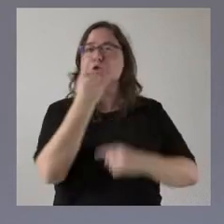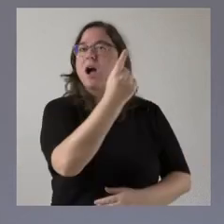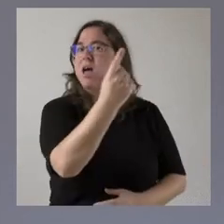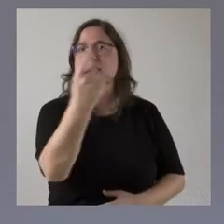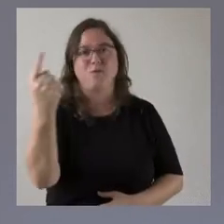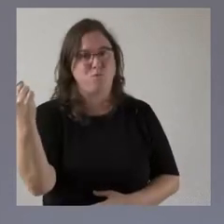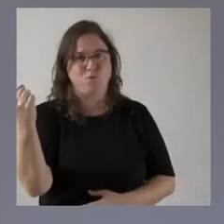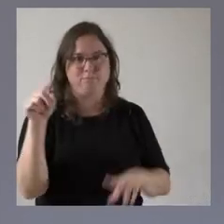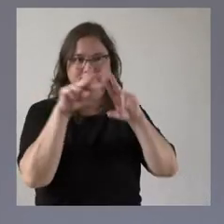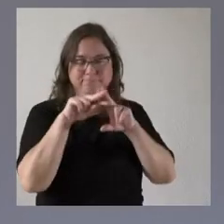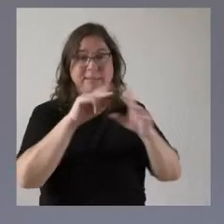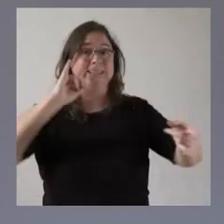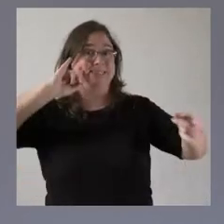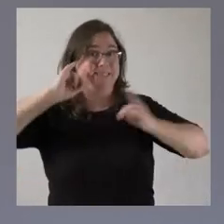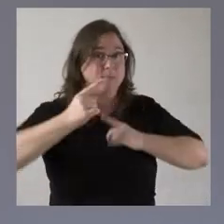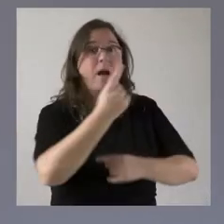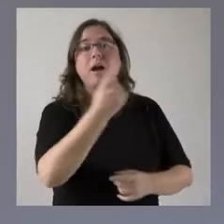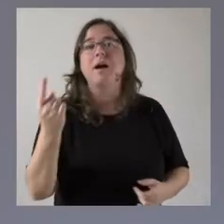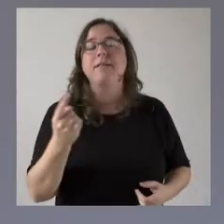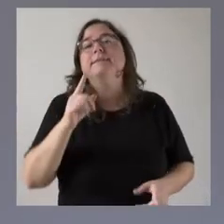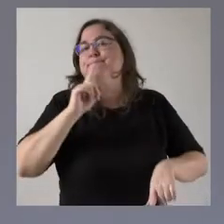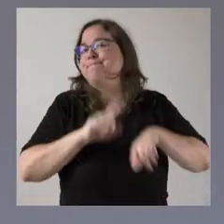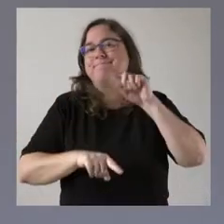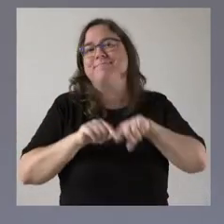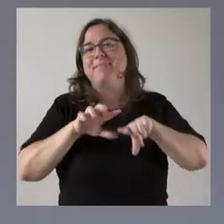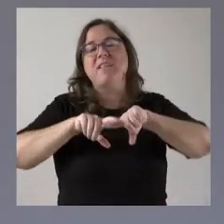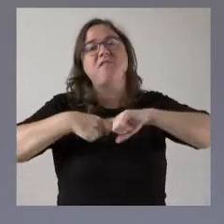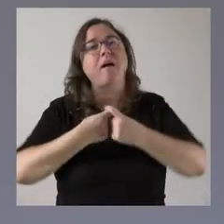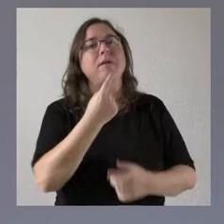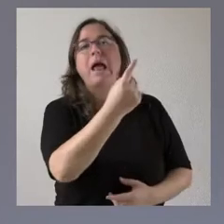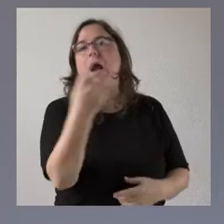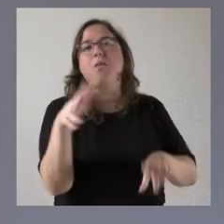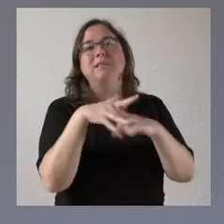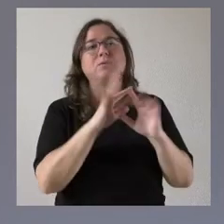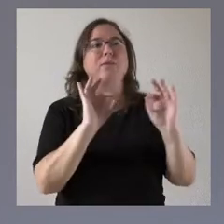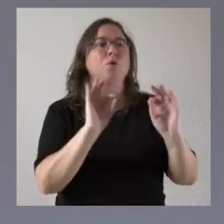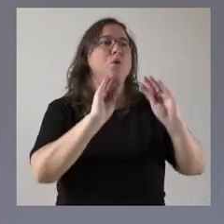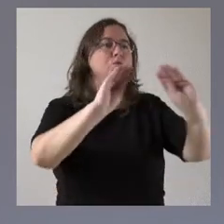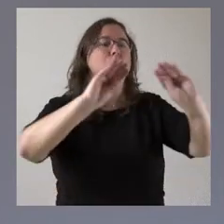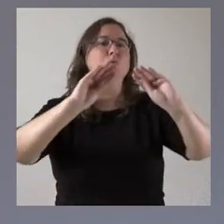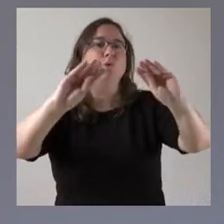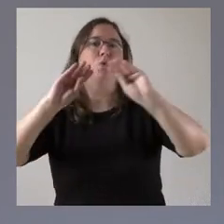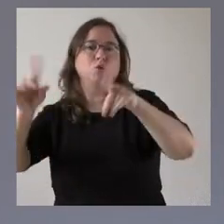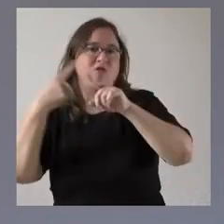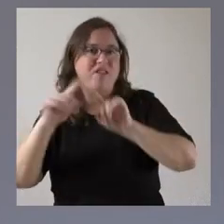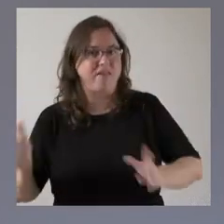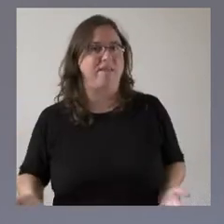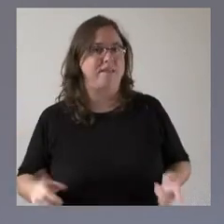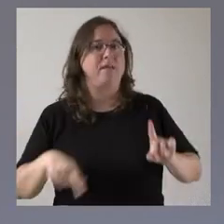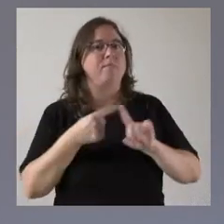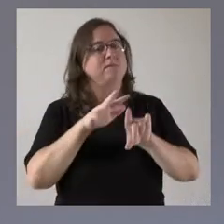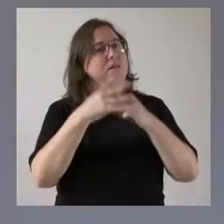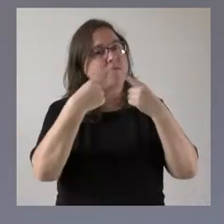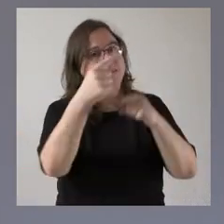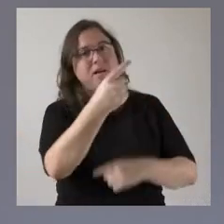cuando se llame porque evidentemente cada familia tendrá una situación independiente tendrá una situación diferente